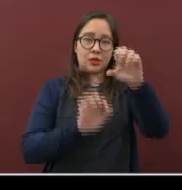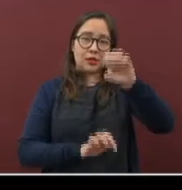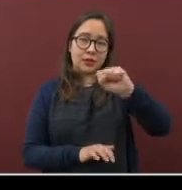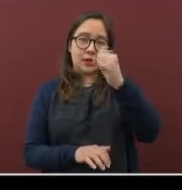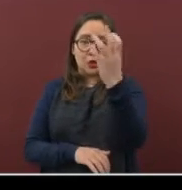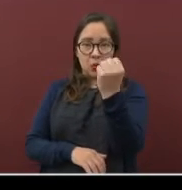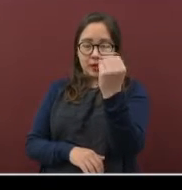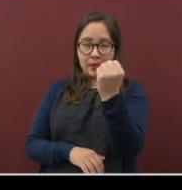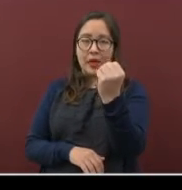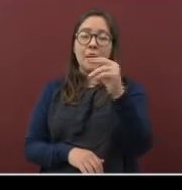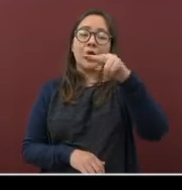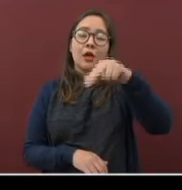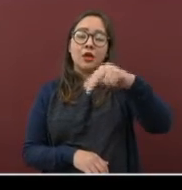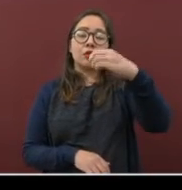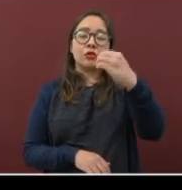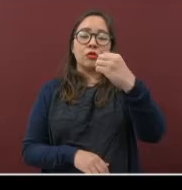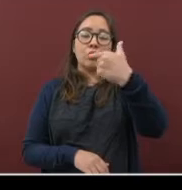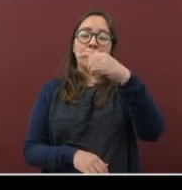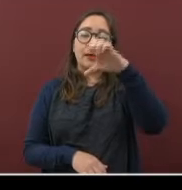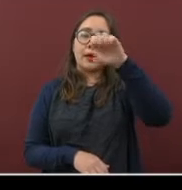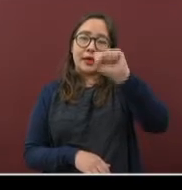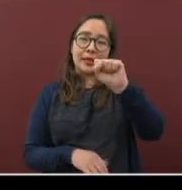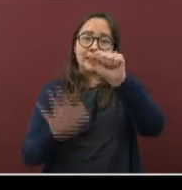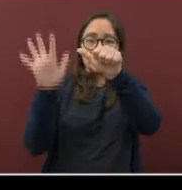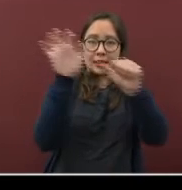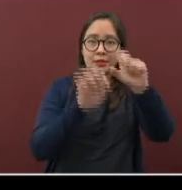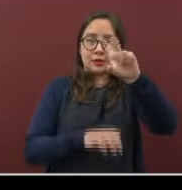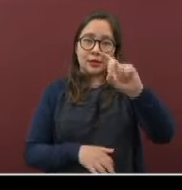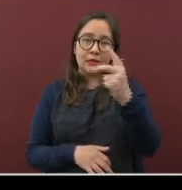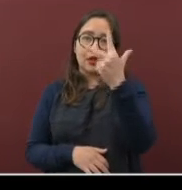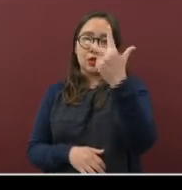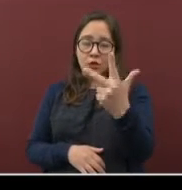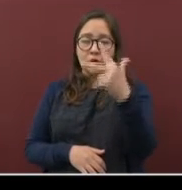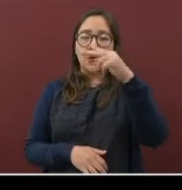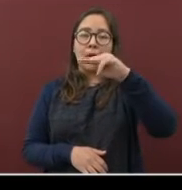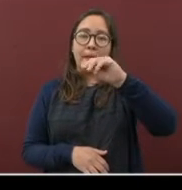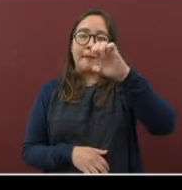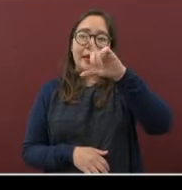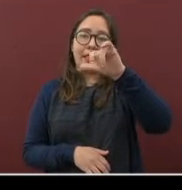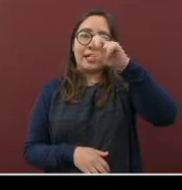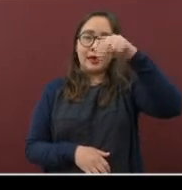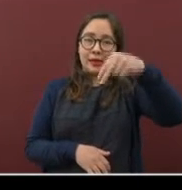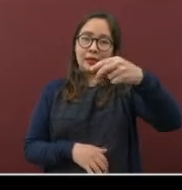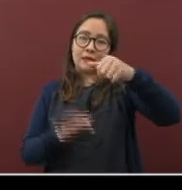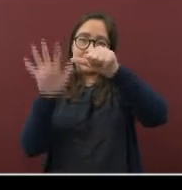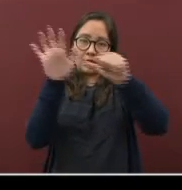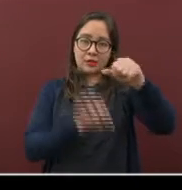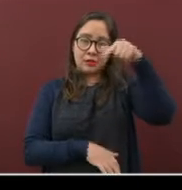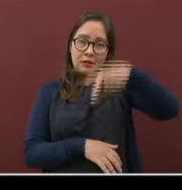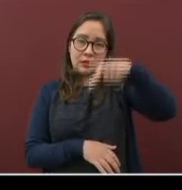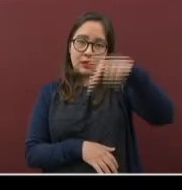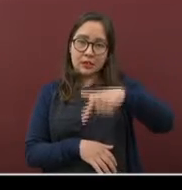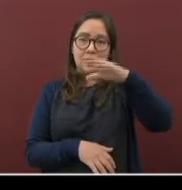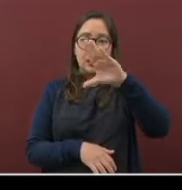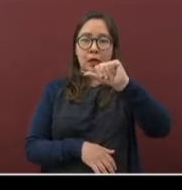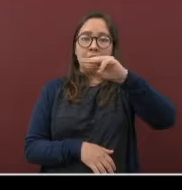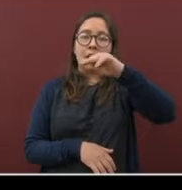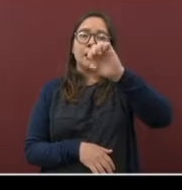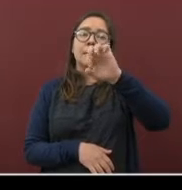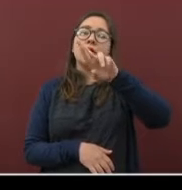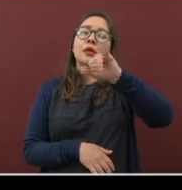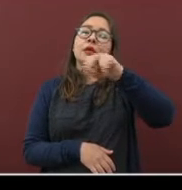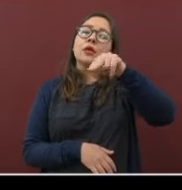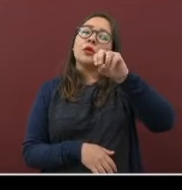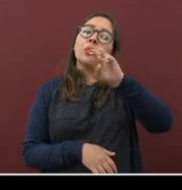nogales 638 medellín 617 y camerino z mendoza